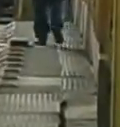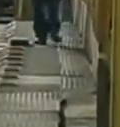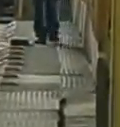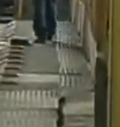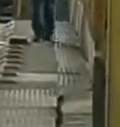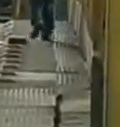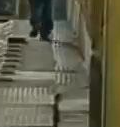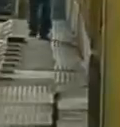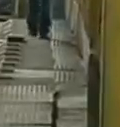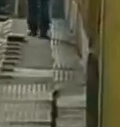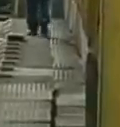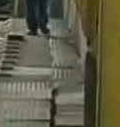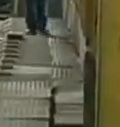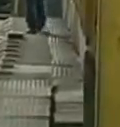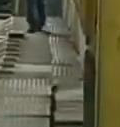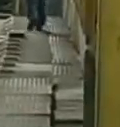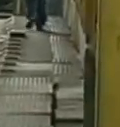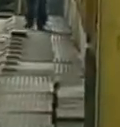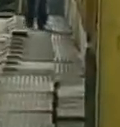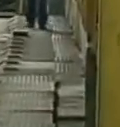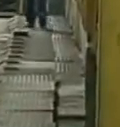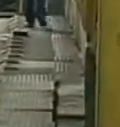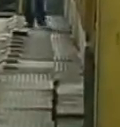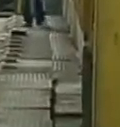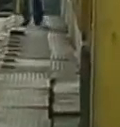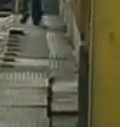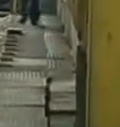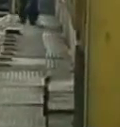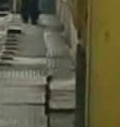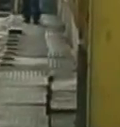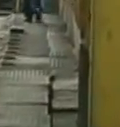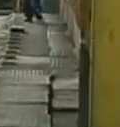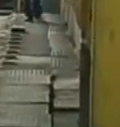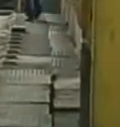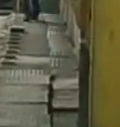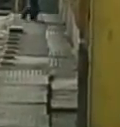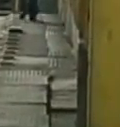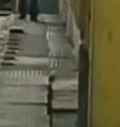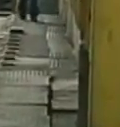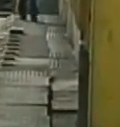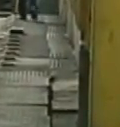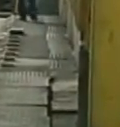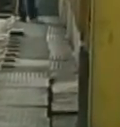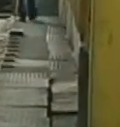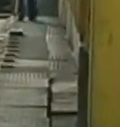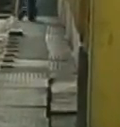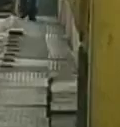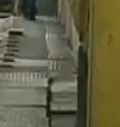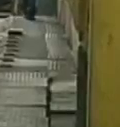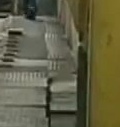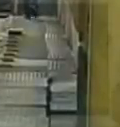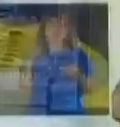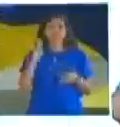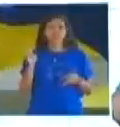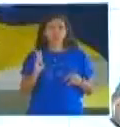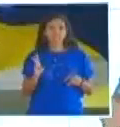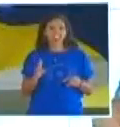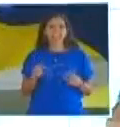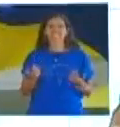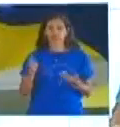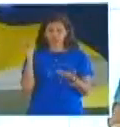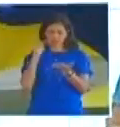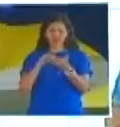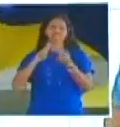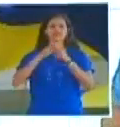a triunfar y se restituya la constitución y el gobierno revolucionario. De resto, aquí en Venezuela lo que viene es